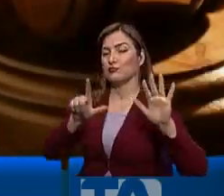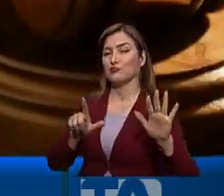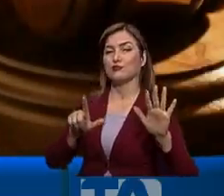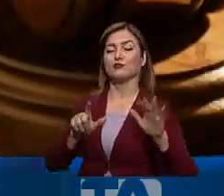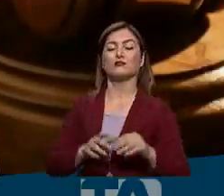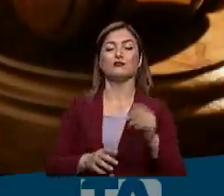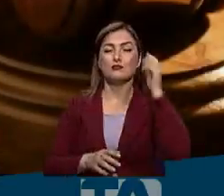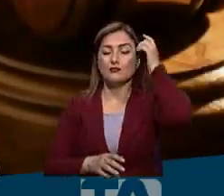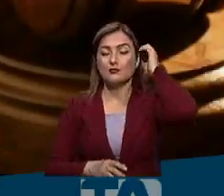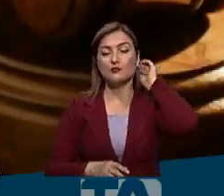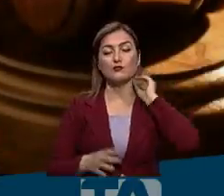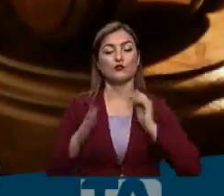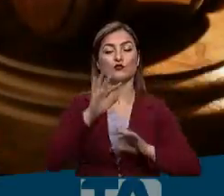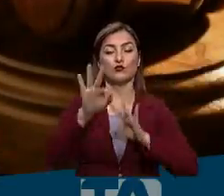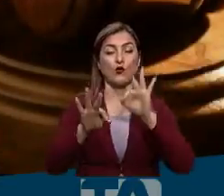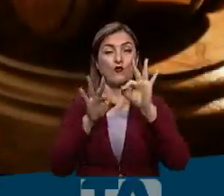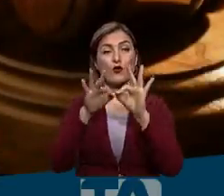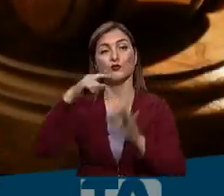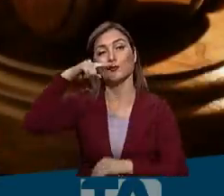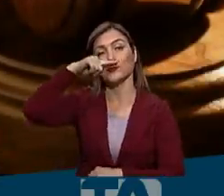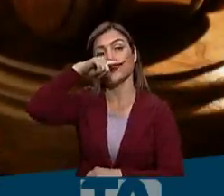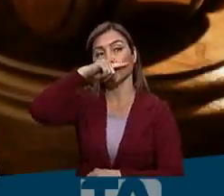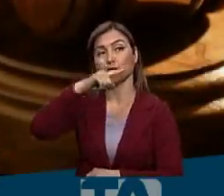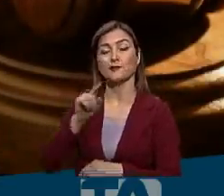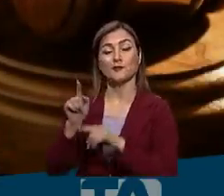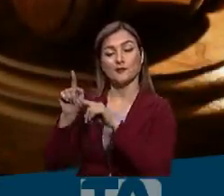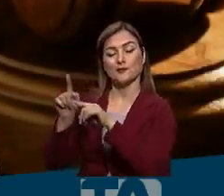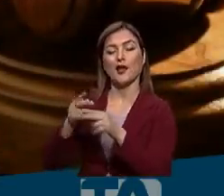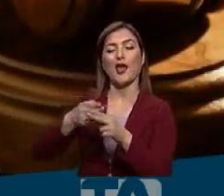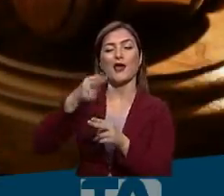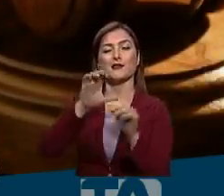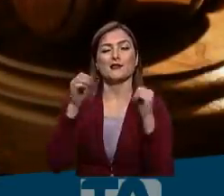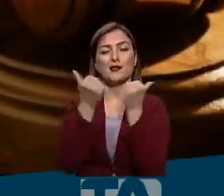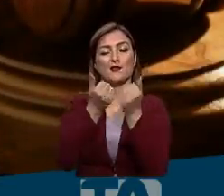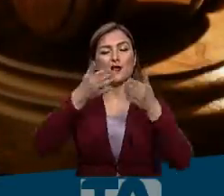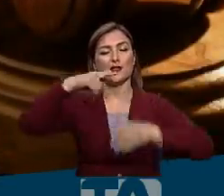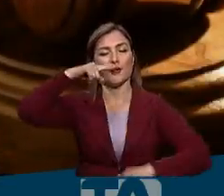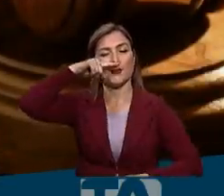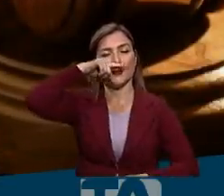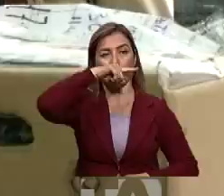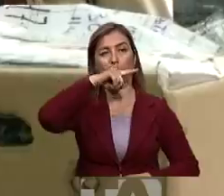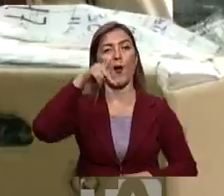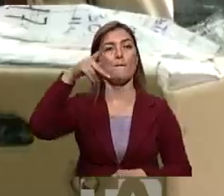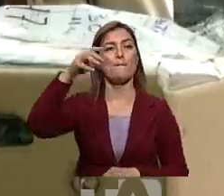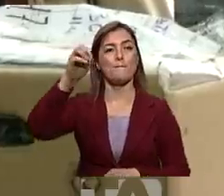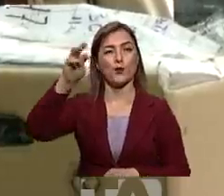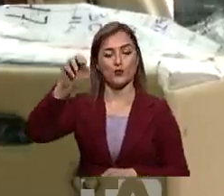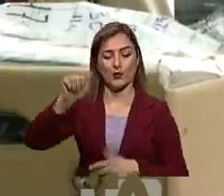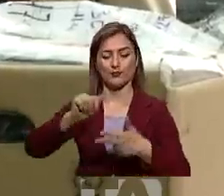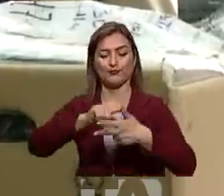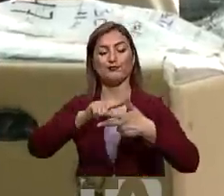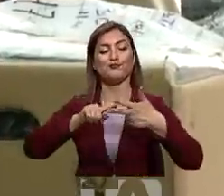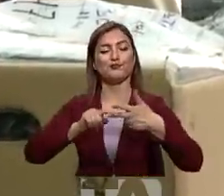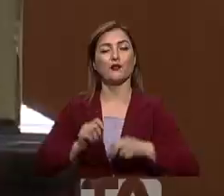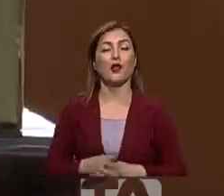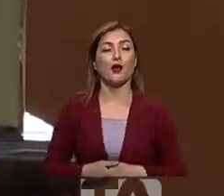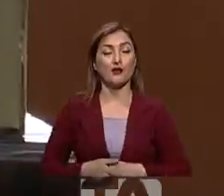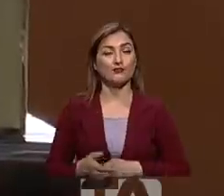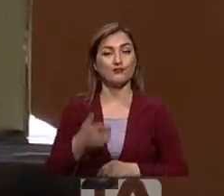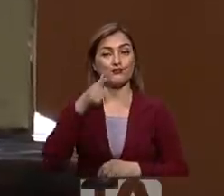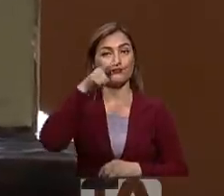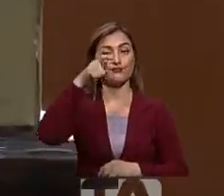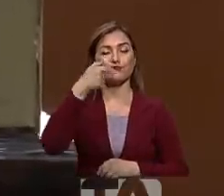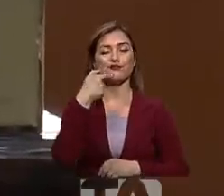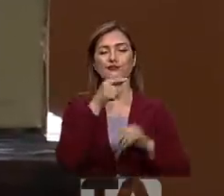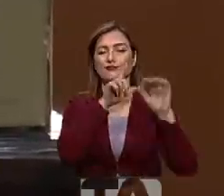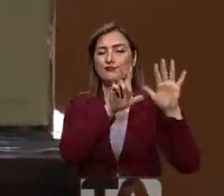el entonces prefecto de Sucumbíos, Humberto Amado Chávez, y el exasambleísta de Sucumbíos, Jofre Poma. Según la teoría fiscal, el 7 de